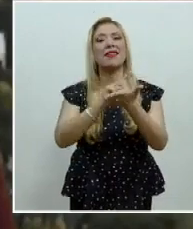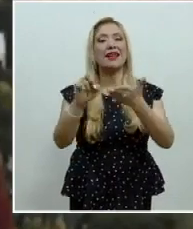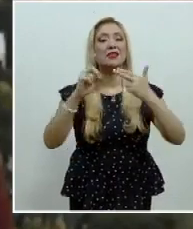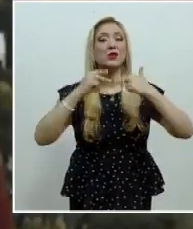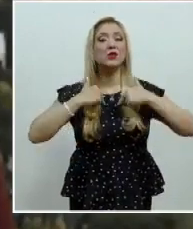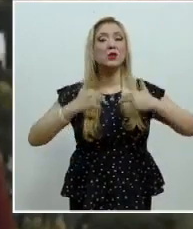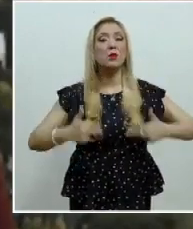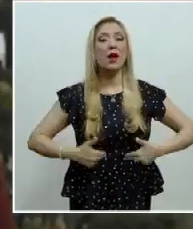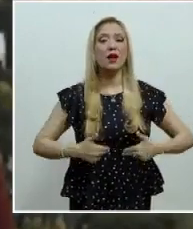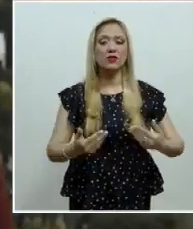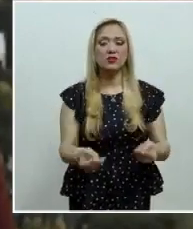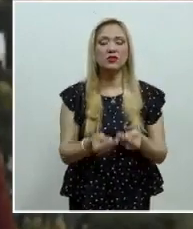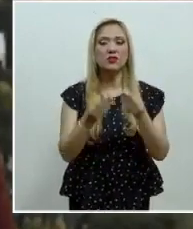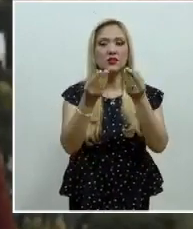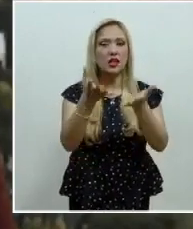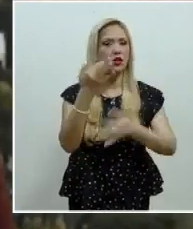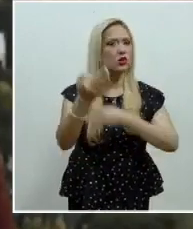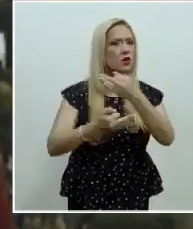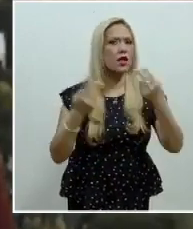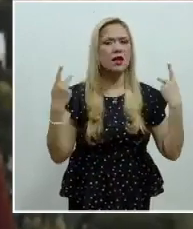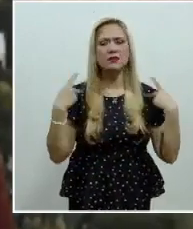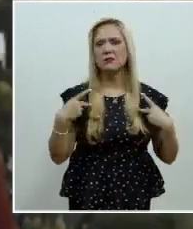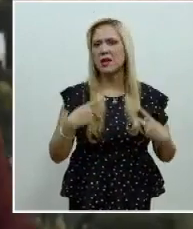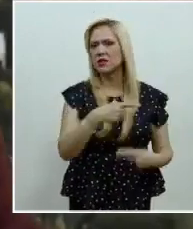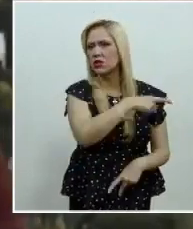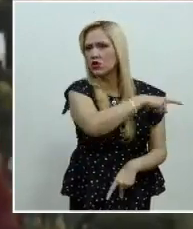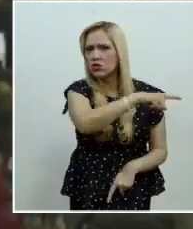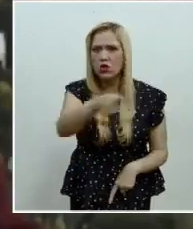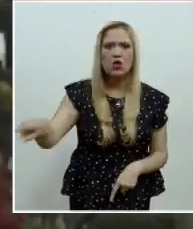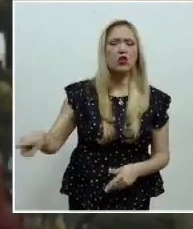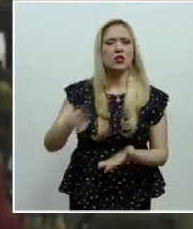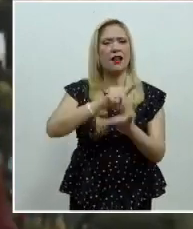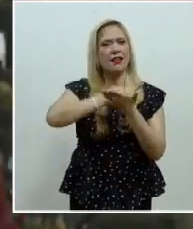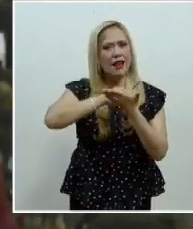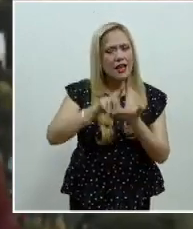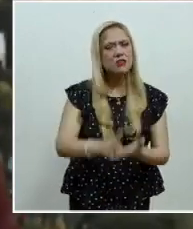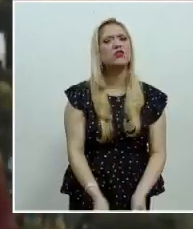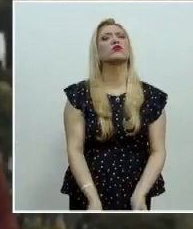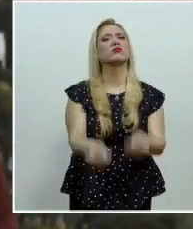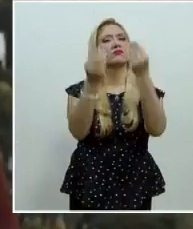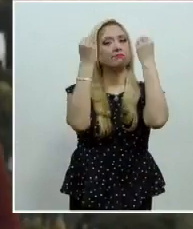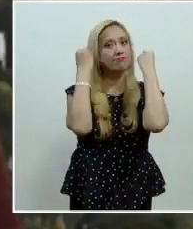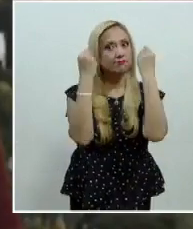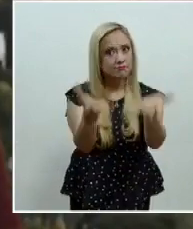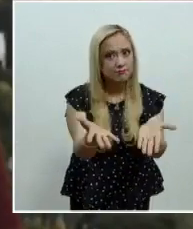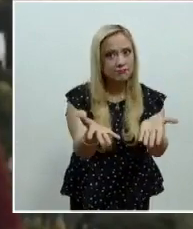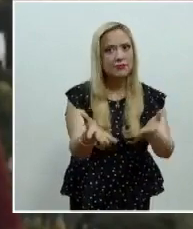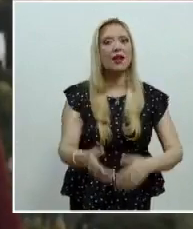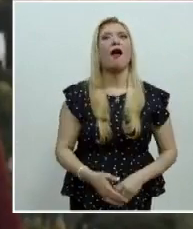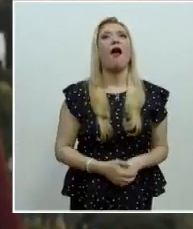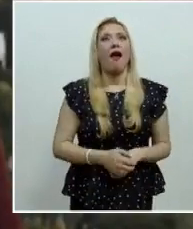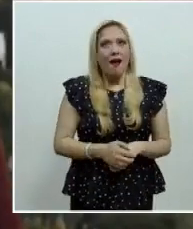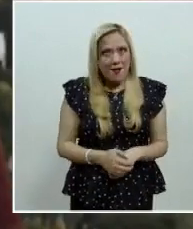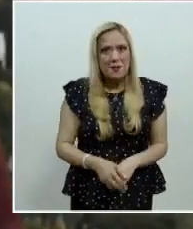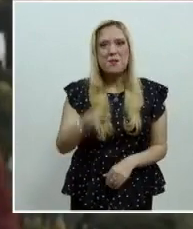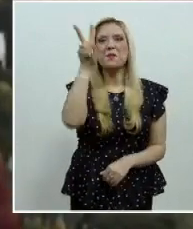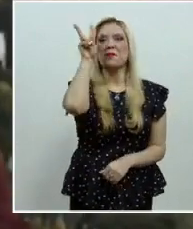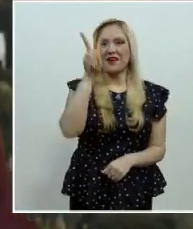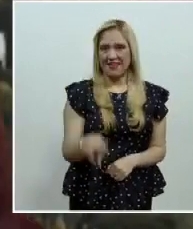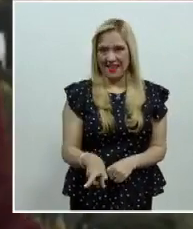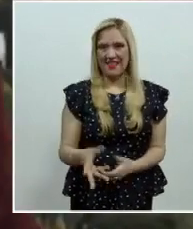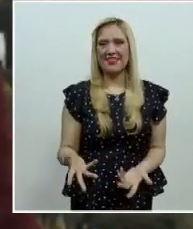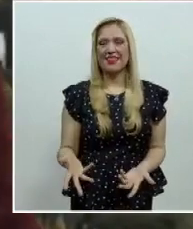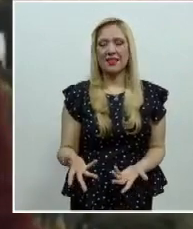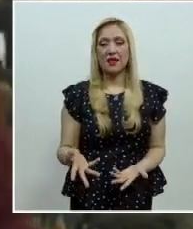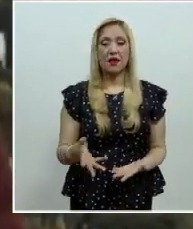humanos, ¿no? De garantizar a todas las personas todos los derechos, el goce efectivo para que se vuelva una realidad, ¿no? Y que pasemos